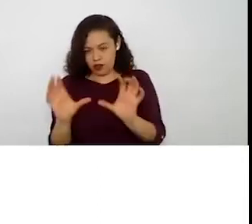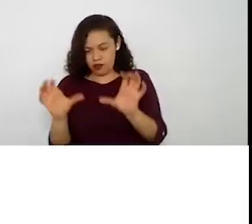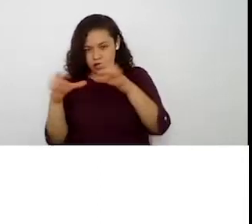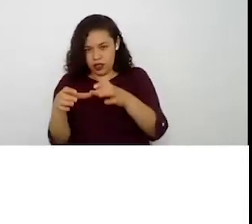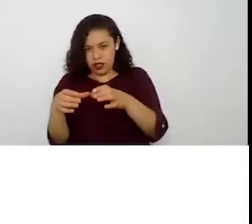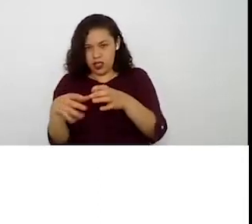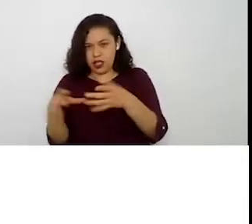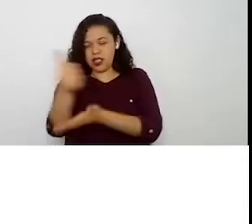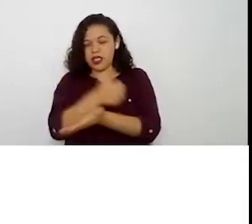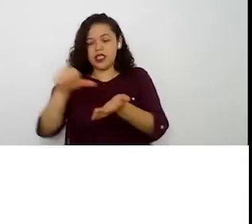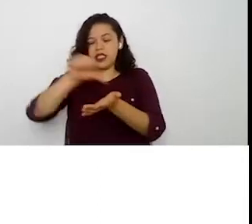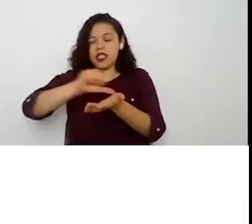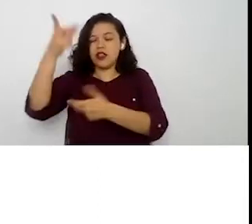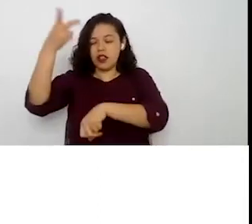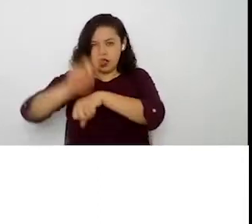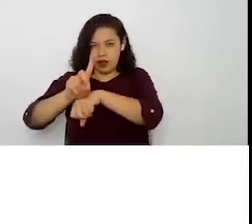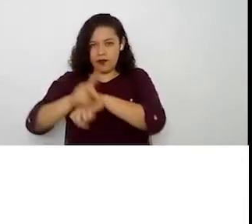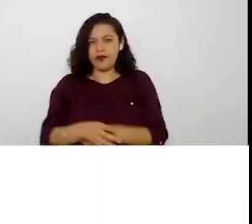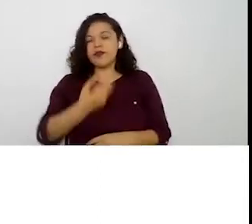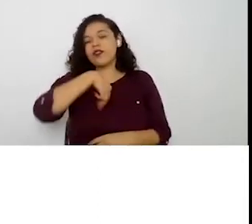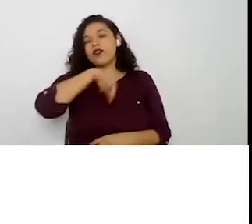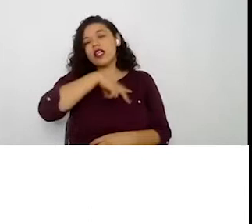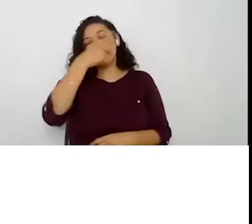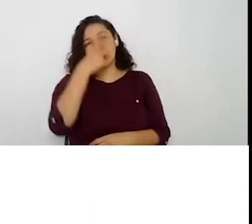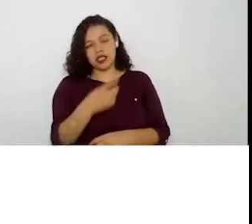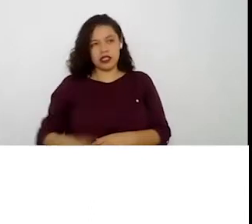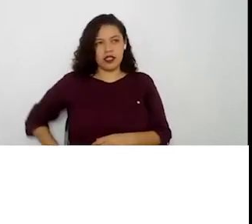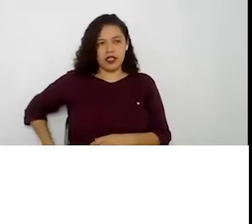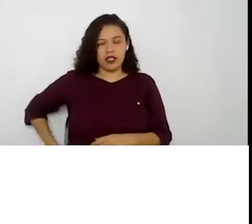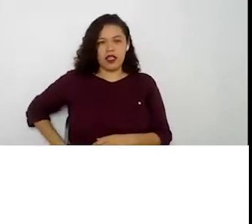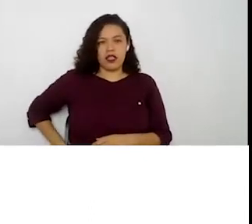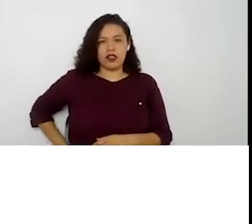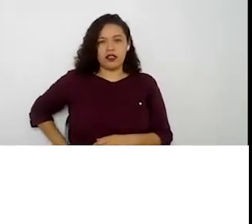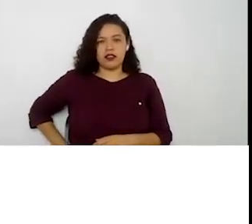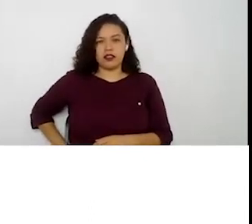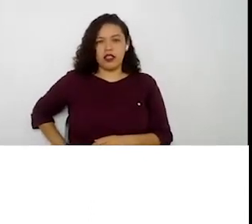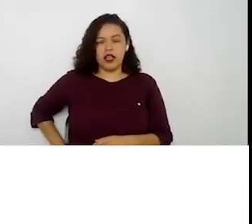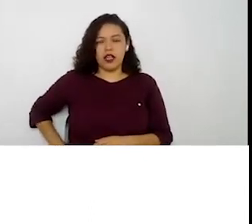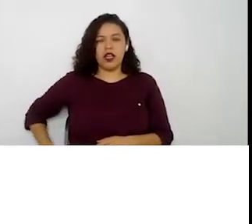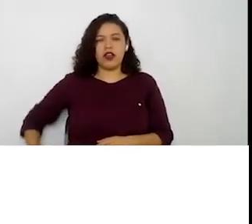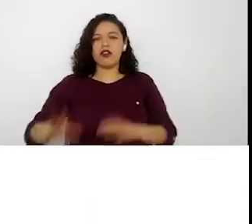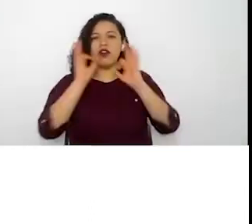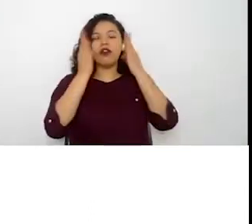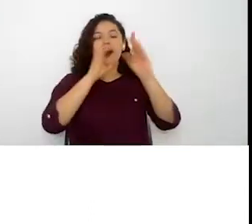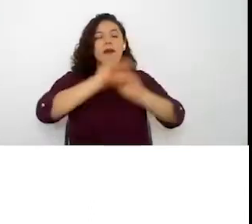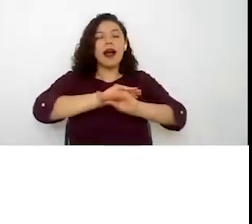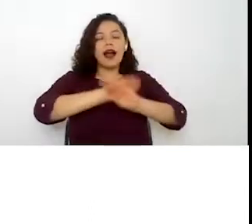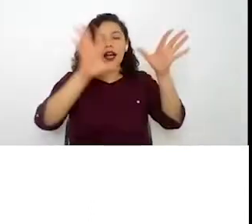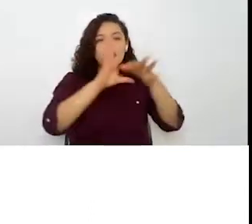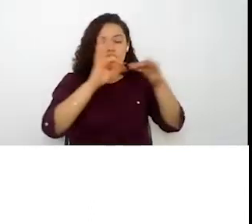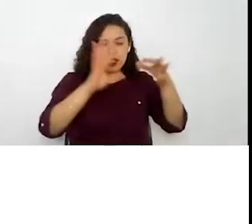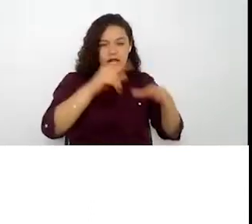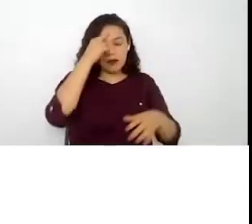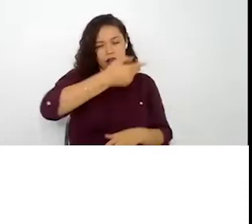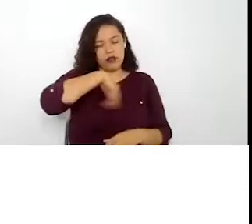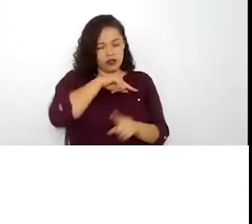es centro de día y nosotros vamos a argumentar de manera clara de acuerdo a nuestro objeto de acuerdo a lo que